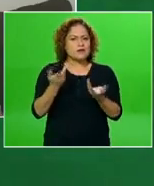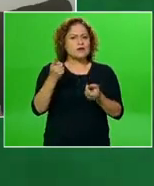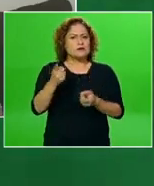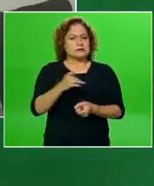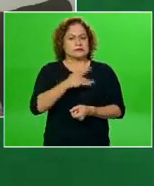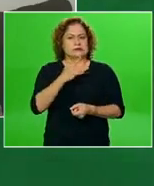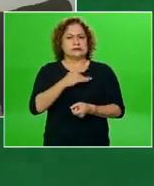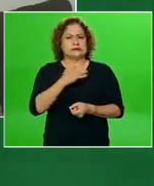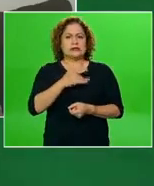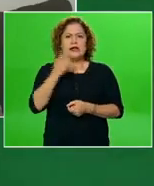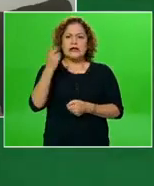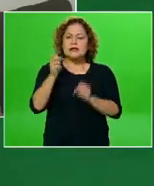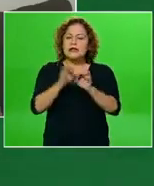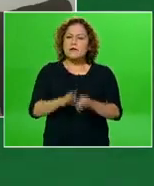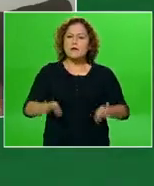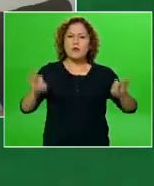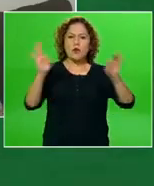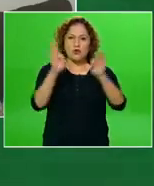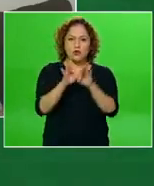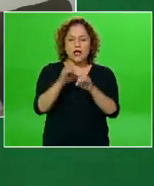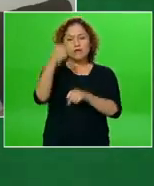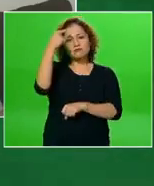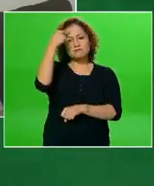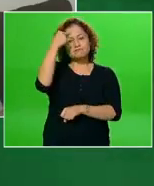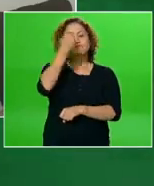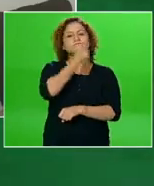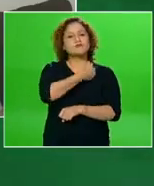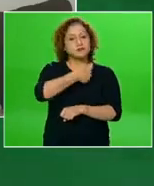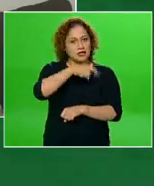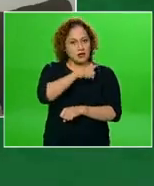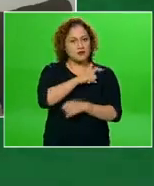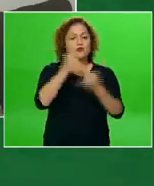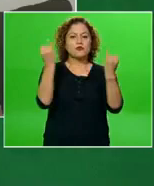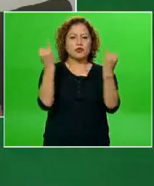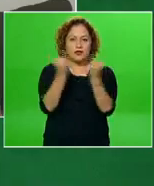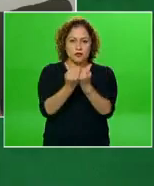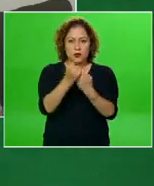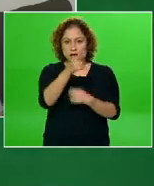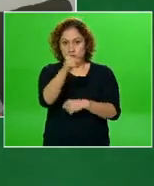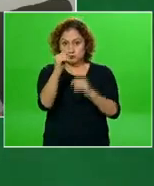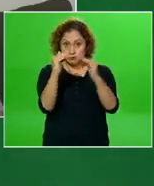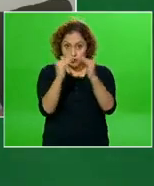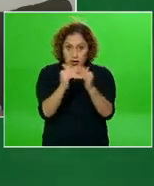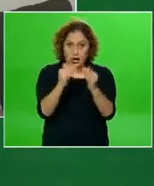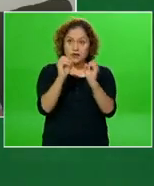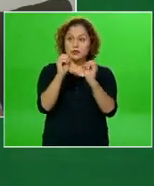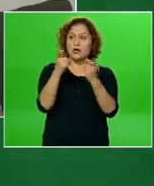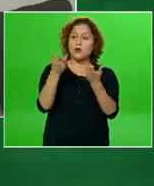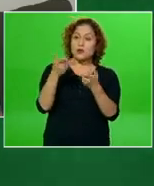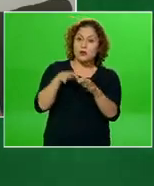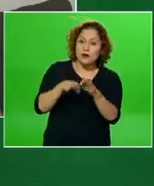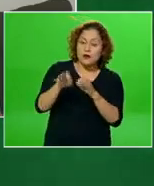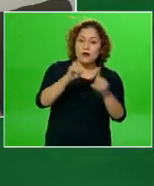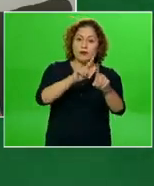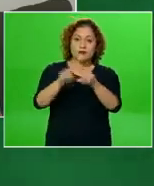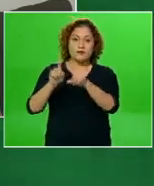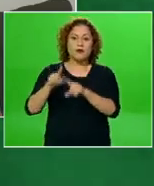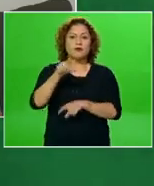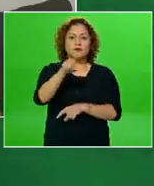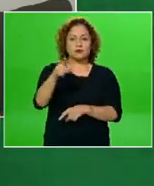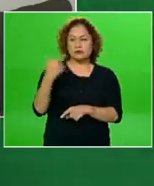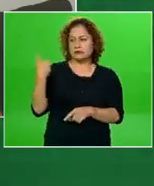vigilante nacional mental y seguramente también en sus hogares y ustedes han experimentado algo similar del